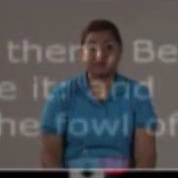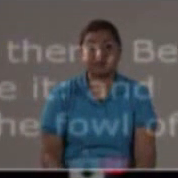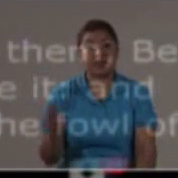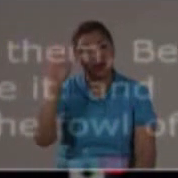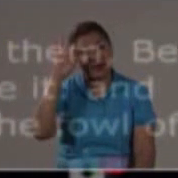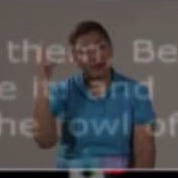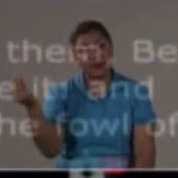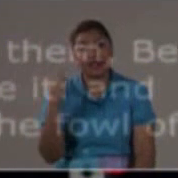cosas: